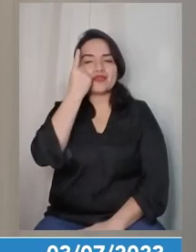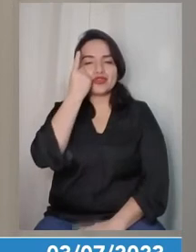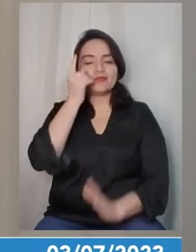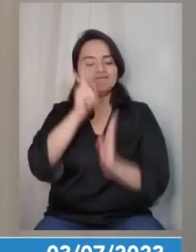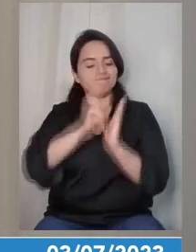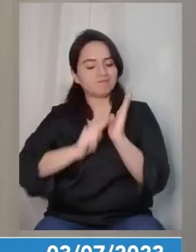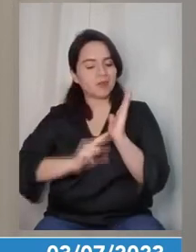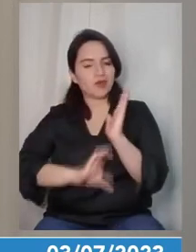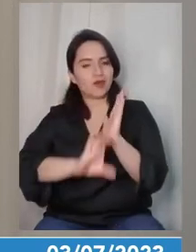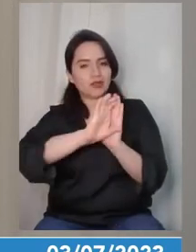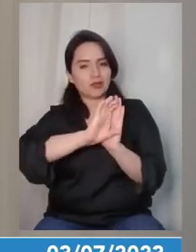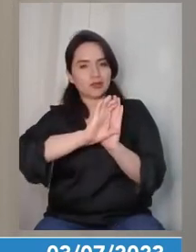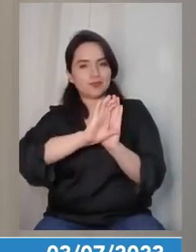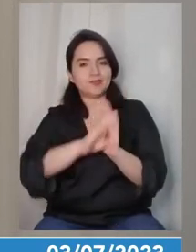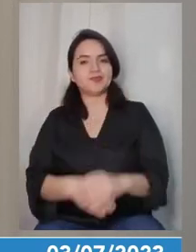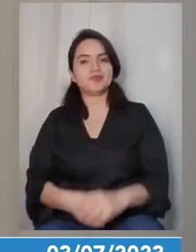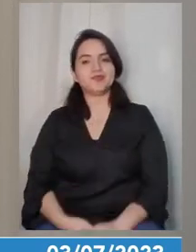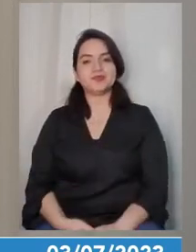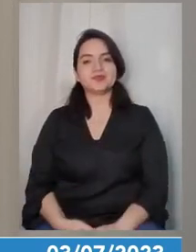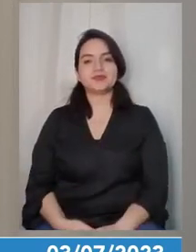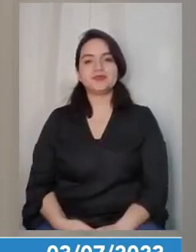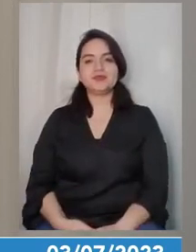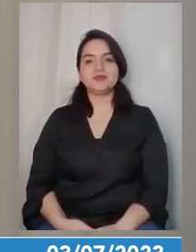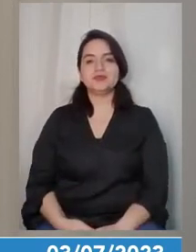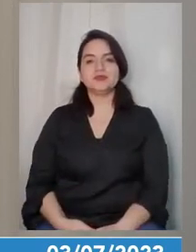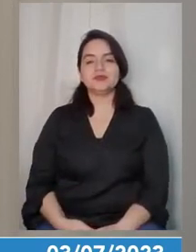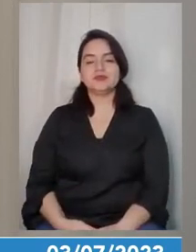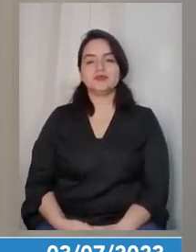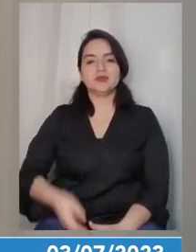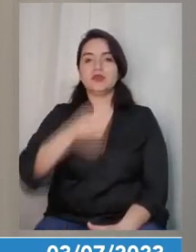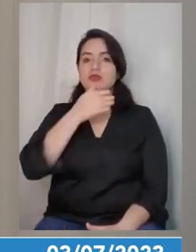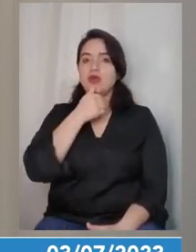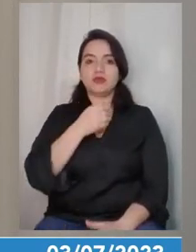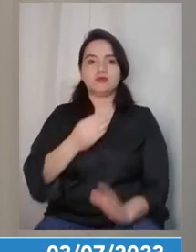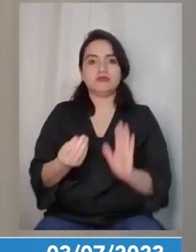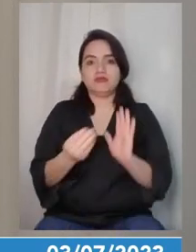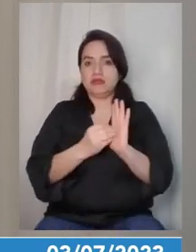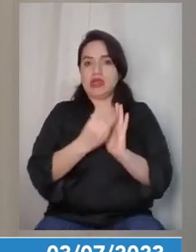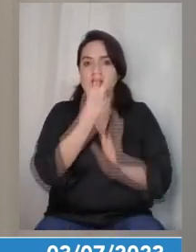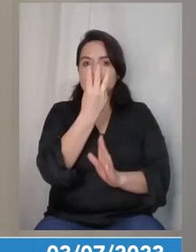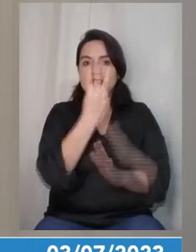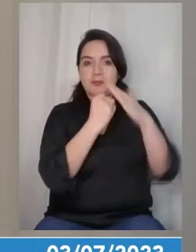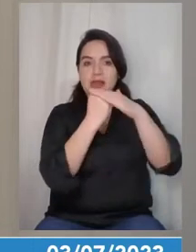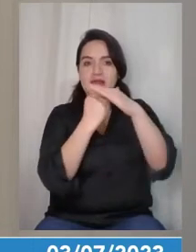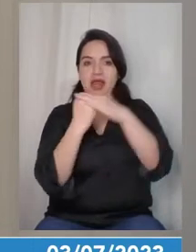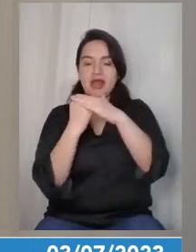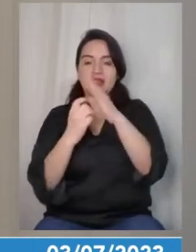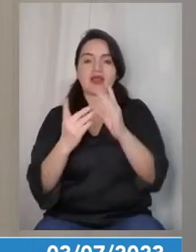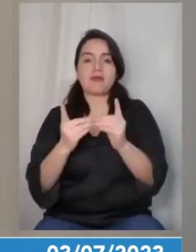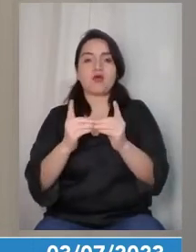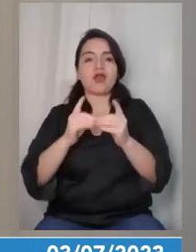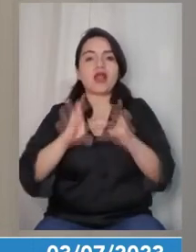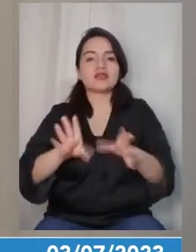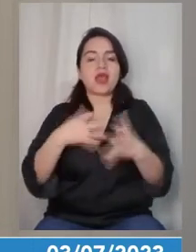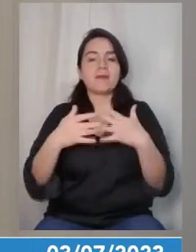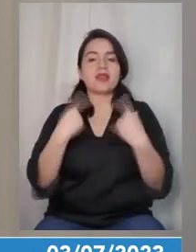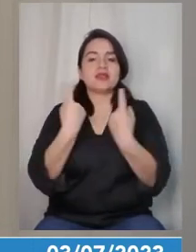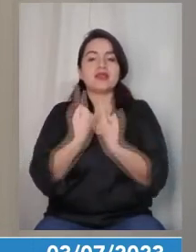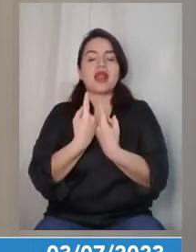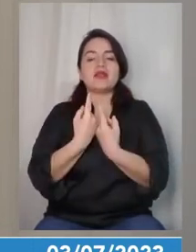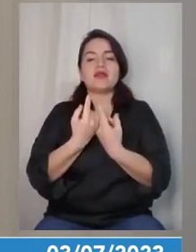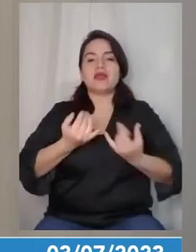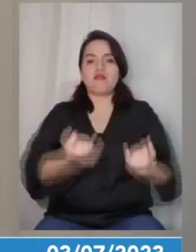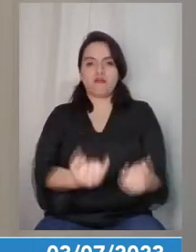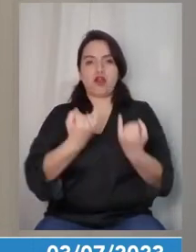hay mención a ninguno de los tres pilares de la democracia ambiental, que es el acceso a la información, a la participación y a la justicia